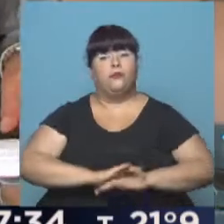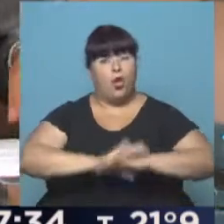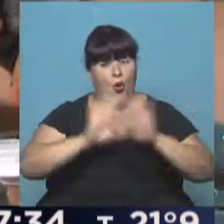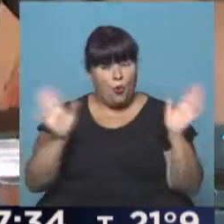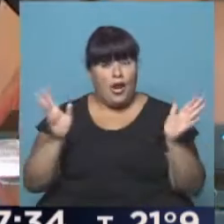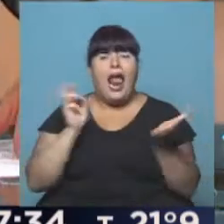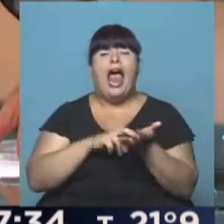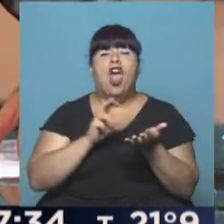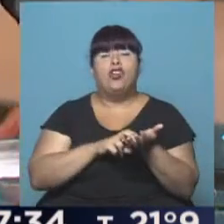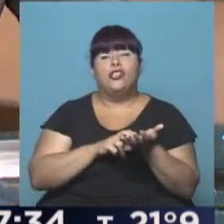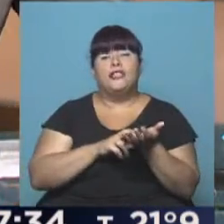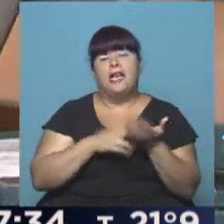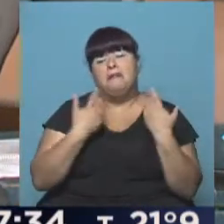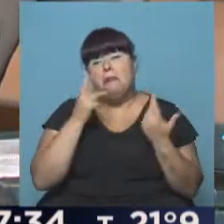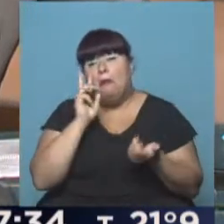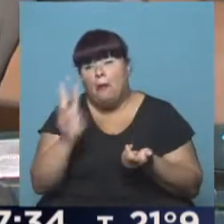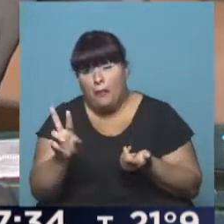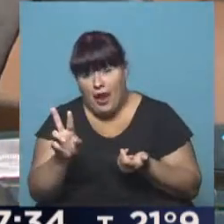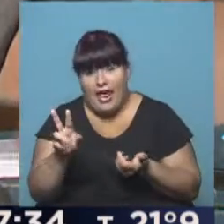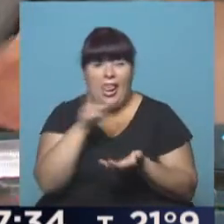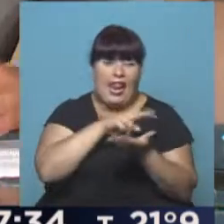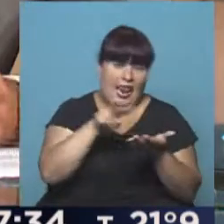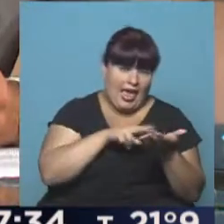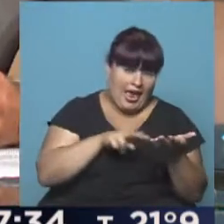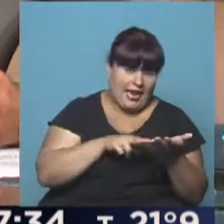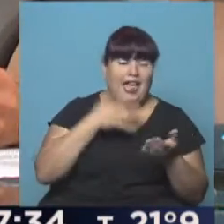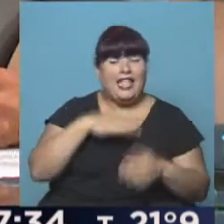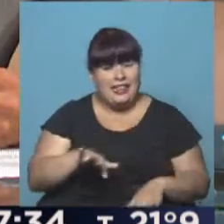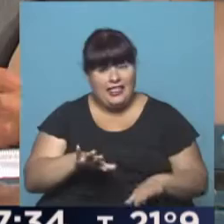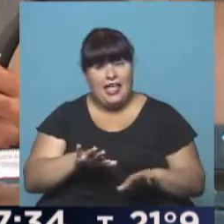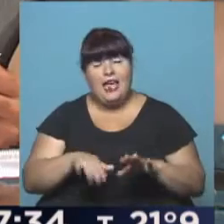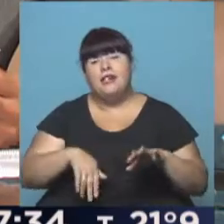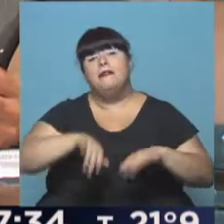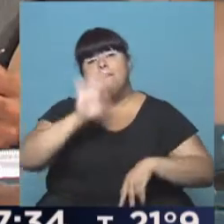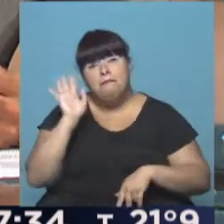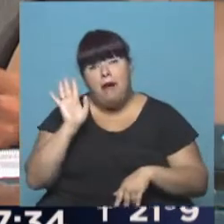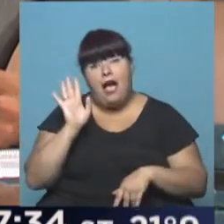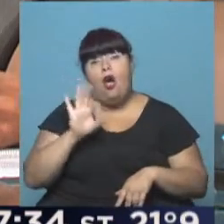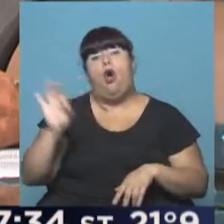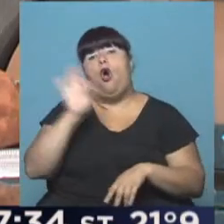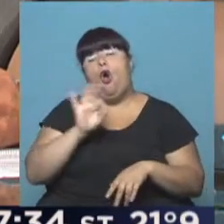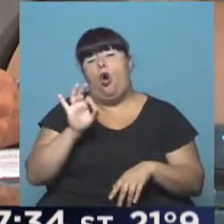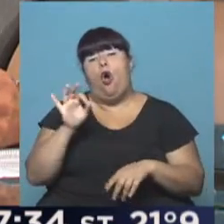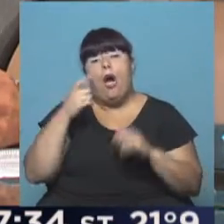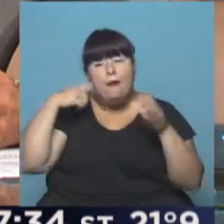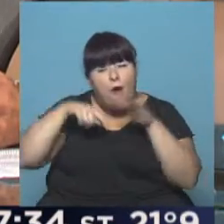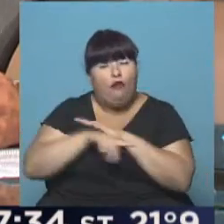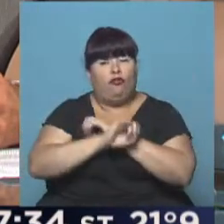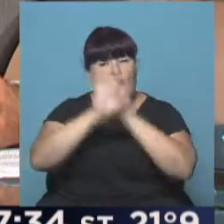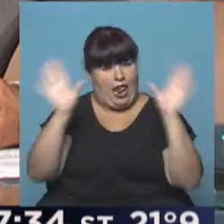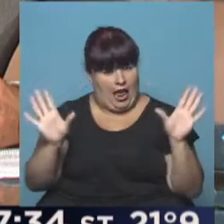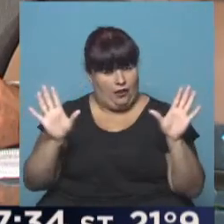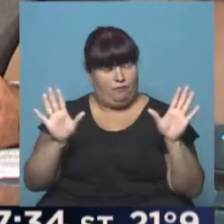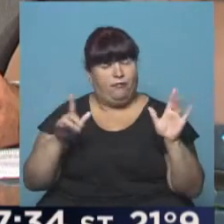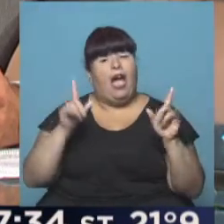No, las noticias se pueden ver, leer, entender por encima o le damos un poco más de profundidad.